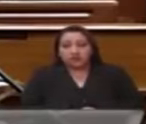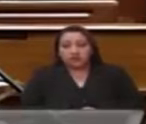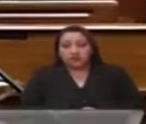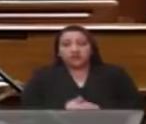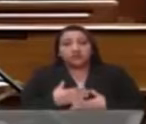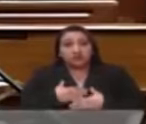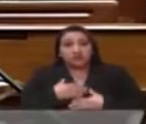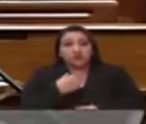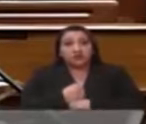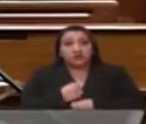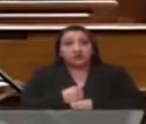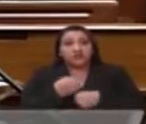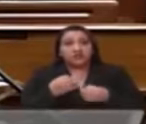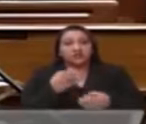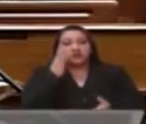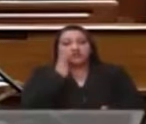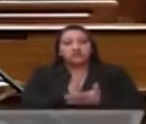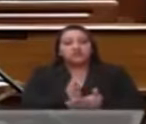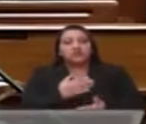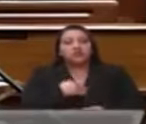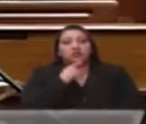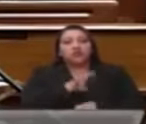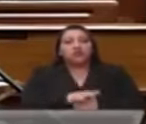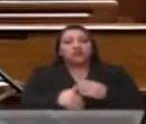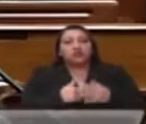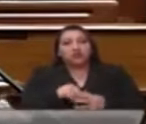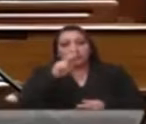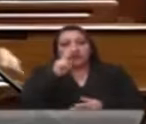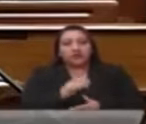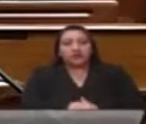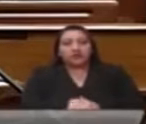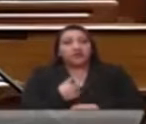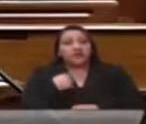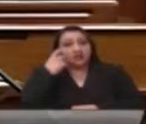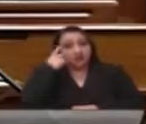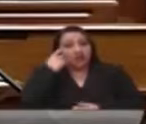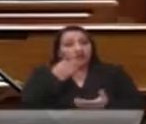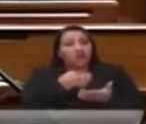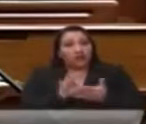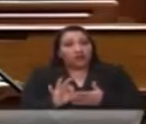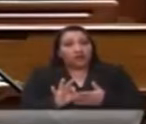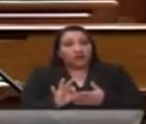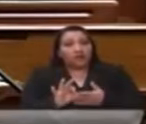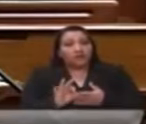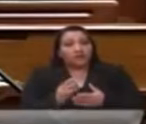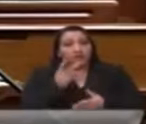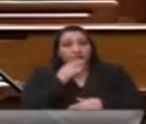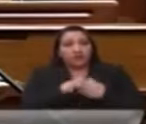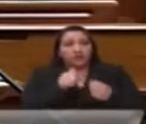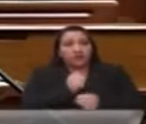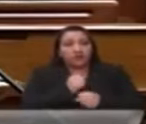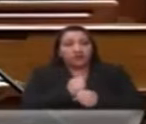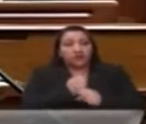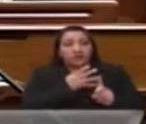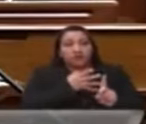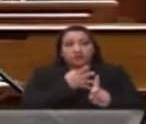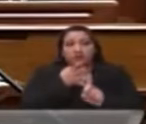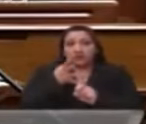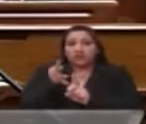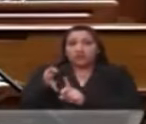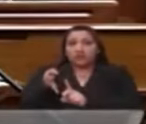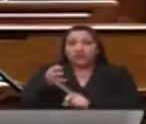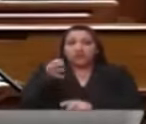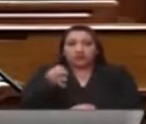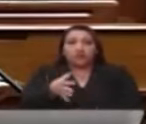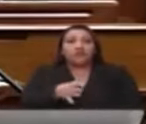Y mi actuación ha sido dictada por mi compromiso con el país. Y pienso que lo correcto es medir a todos los funcionarios competentes